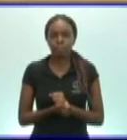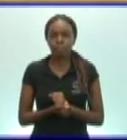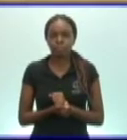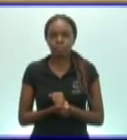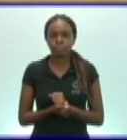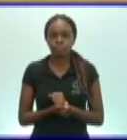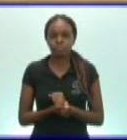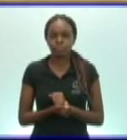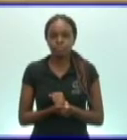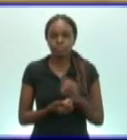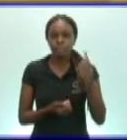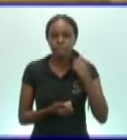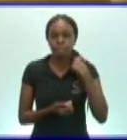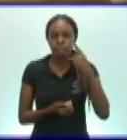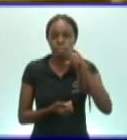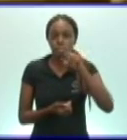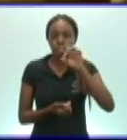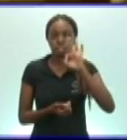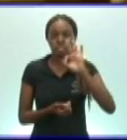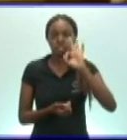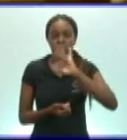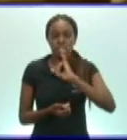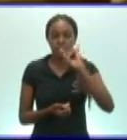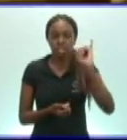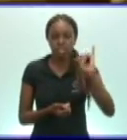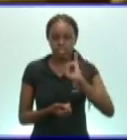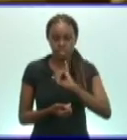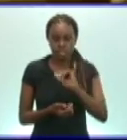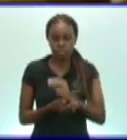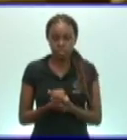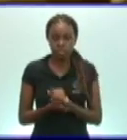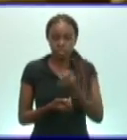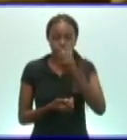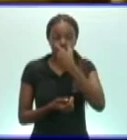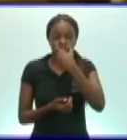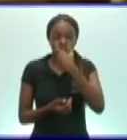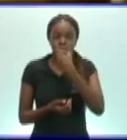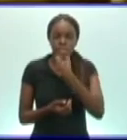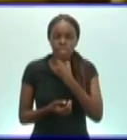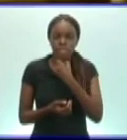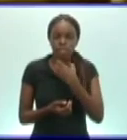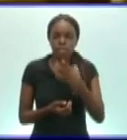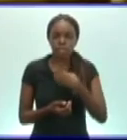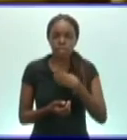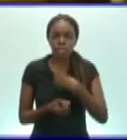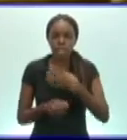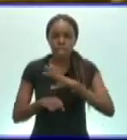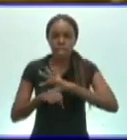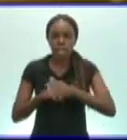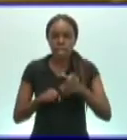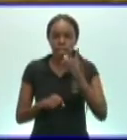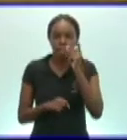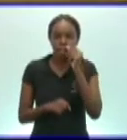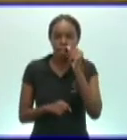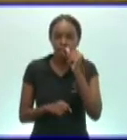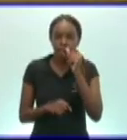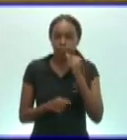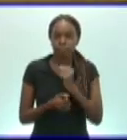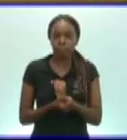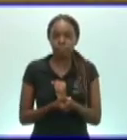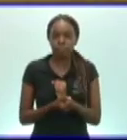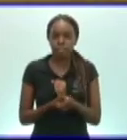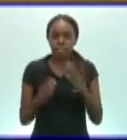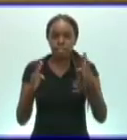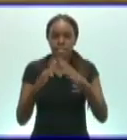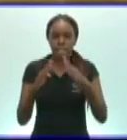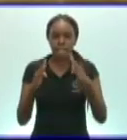Es 1866. Carlos Manuel de Céspedes adquiere de su hermano Francisco Javier el ingenio La